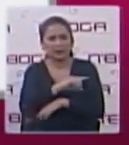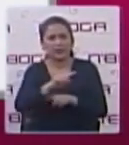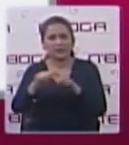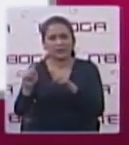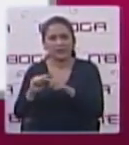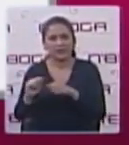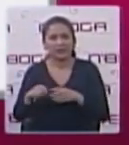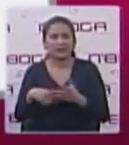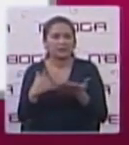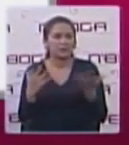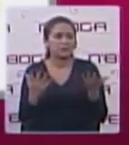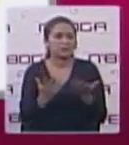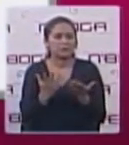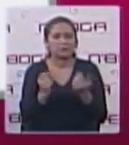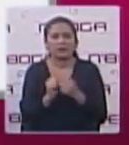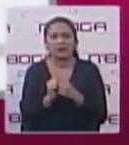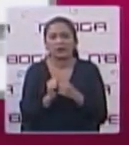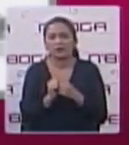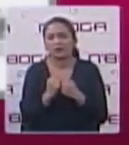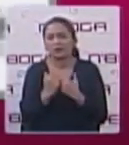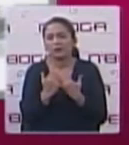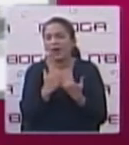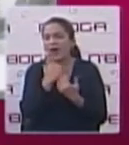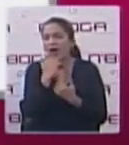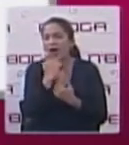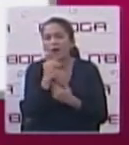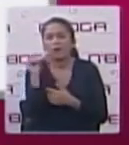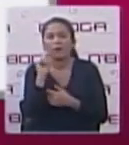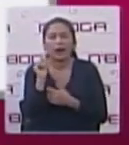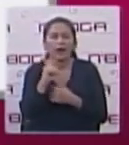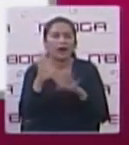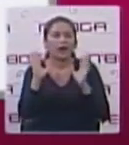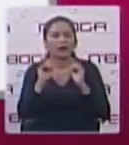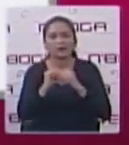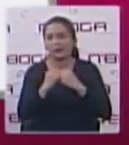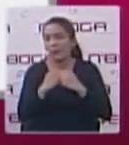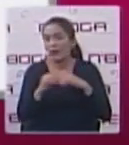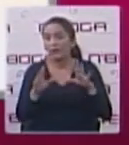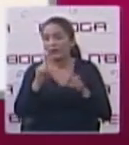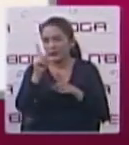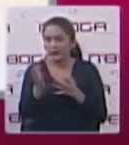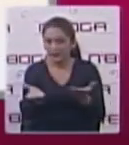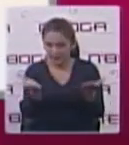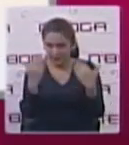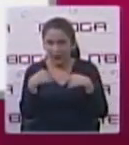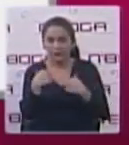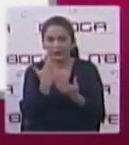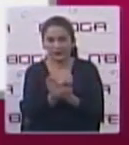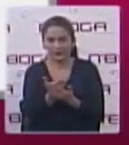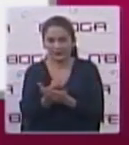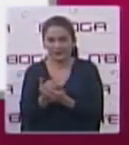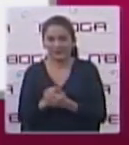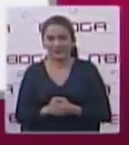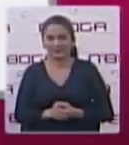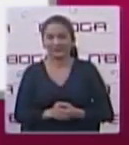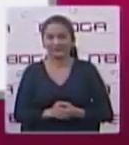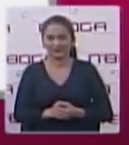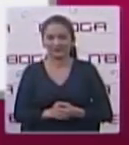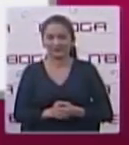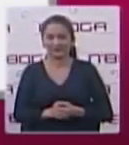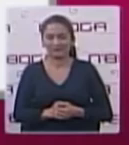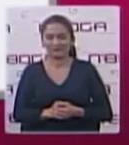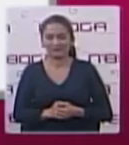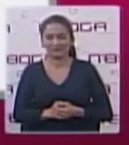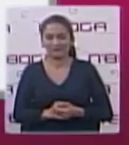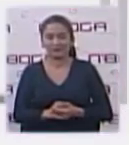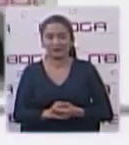poder que nuestro país, bueno, incremente la tendencia e-commerce. Entonces lo que hacemos es siempre estamos con